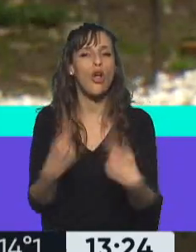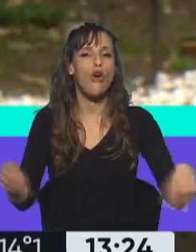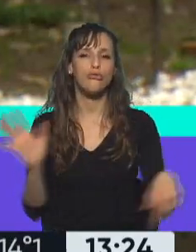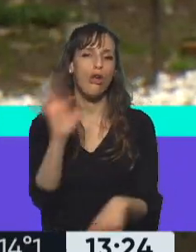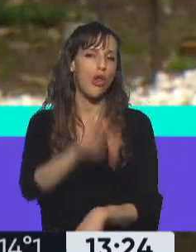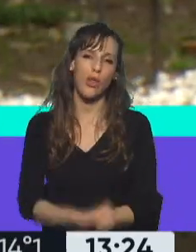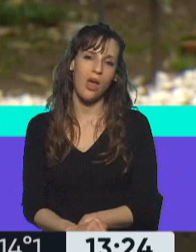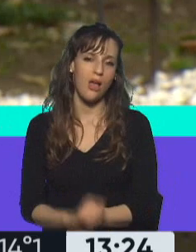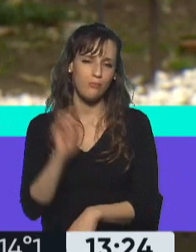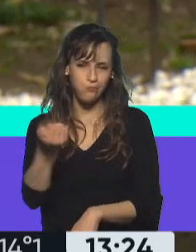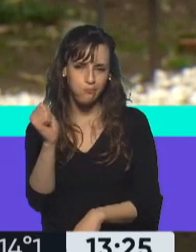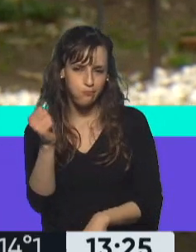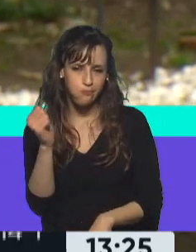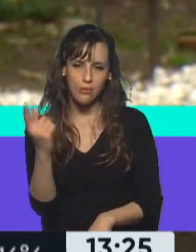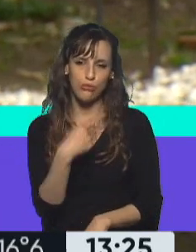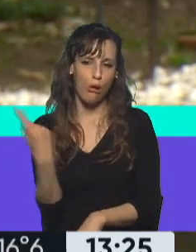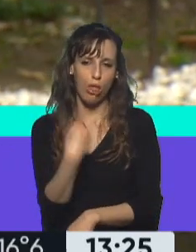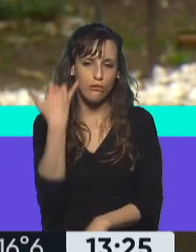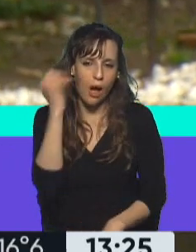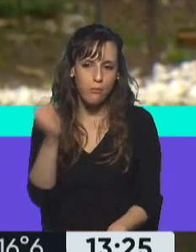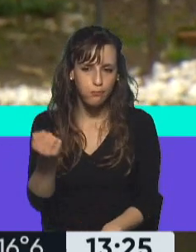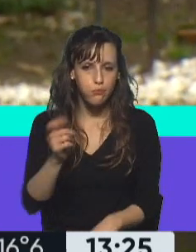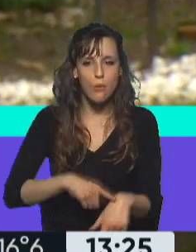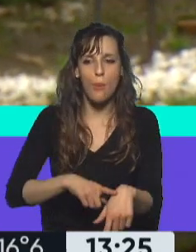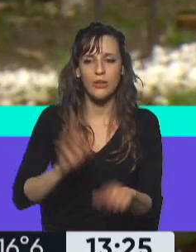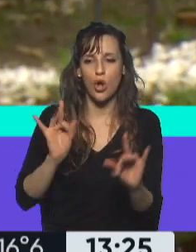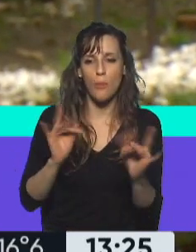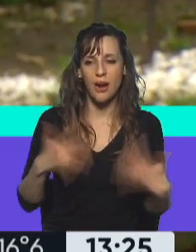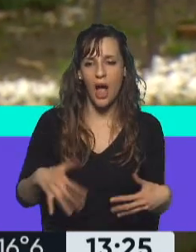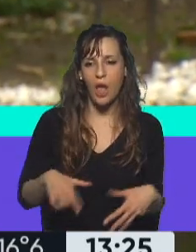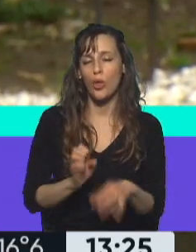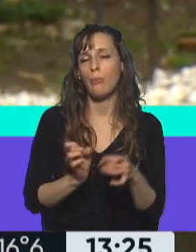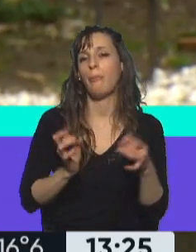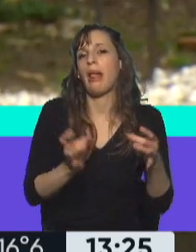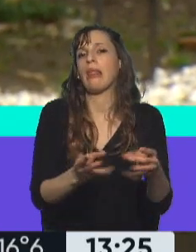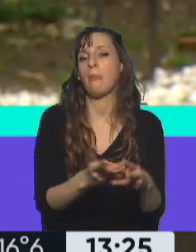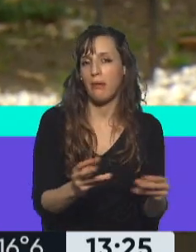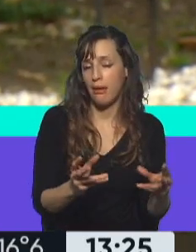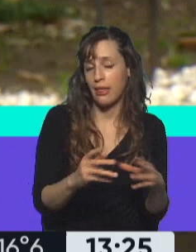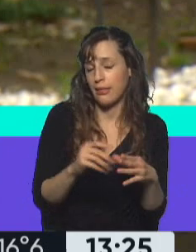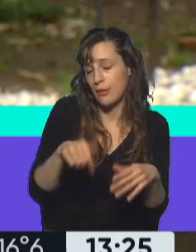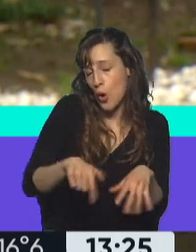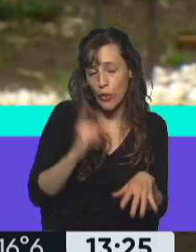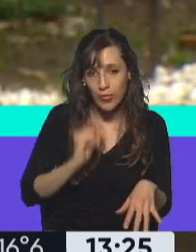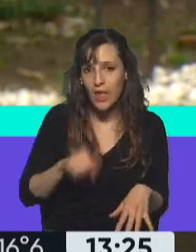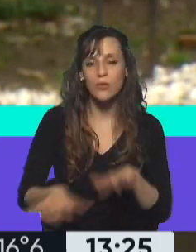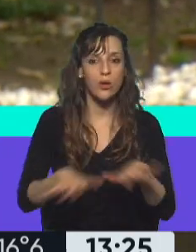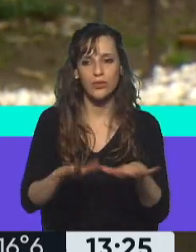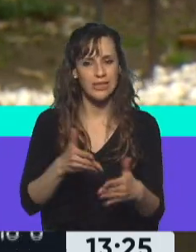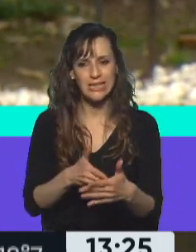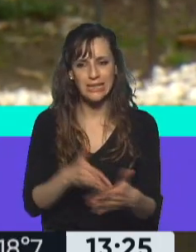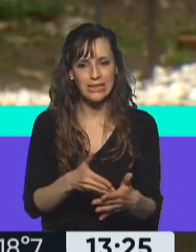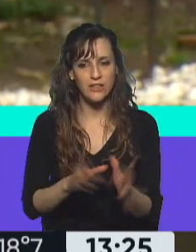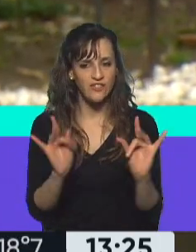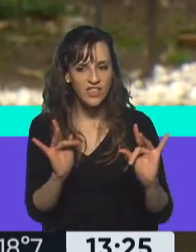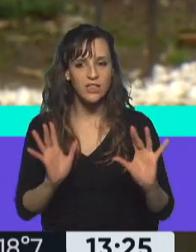por los momentos en los que estamos, ¿no? En general es un momento complicado, después de la pandemia estamos todos atravesando situaciones muy complejas y con mucho